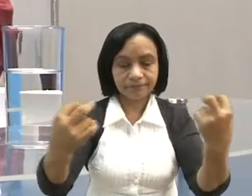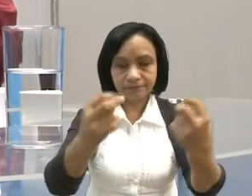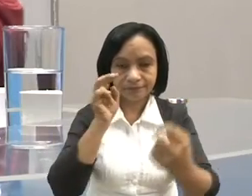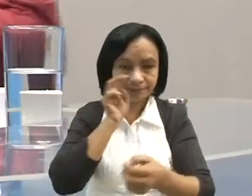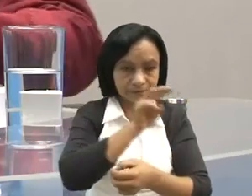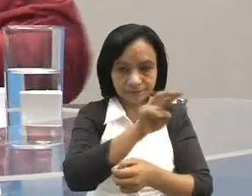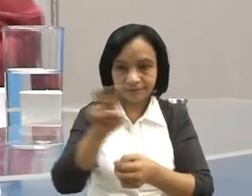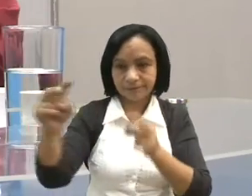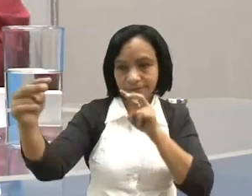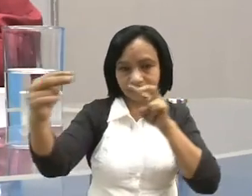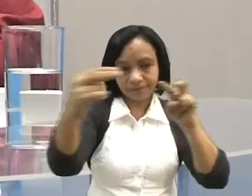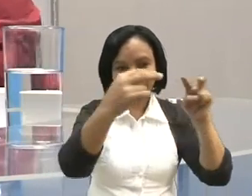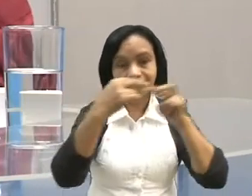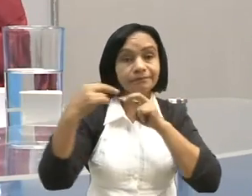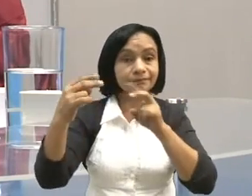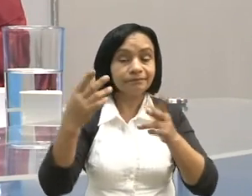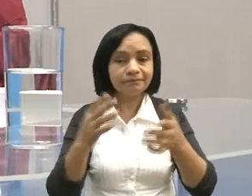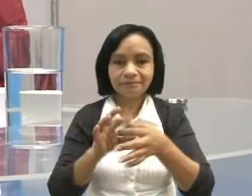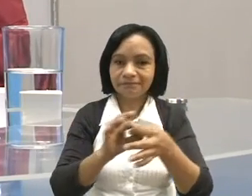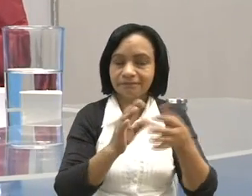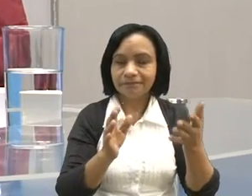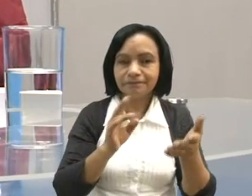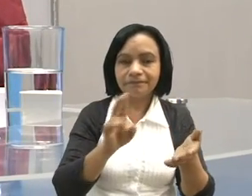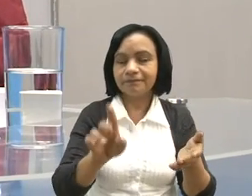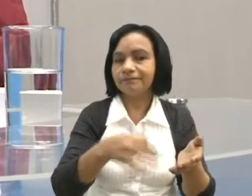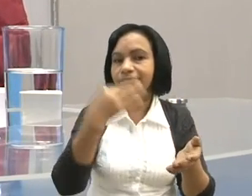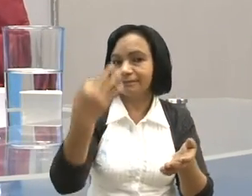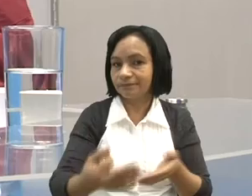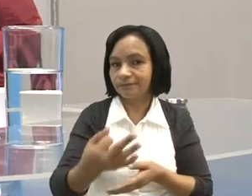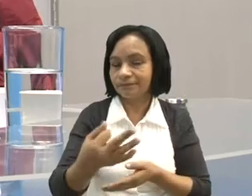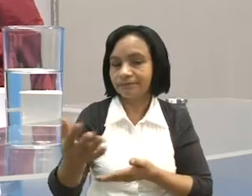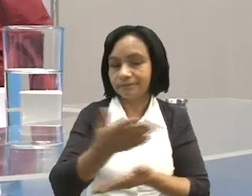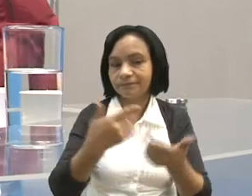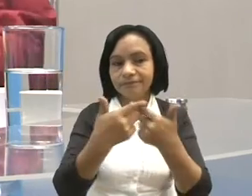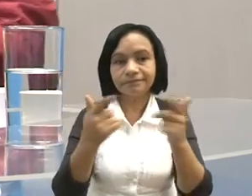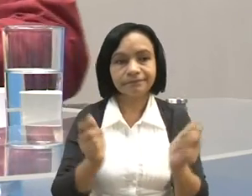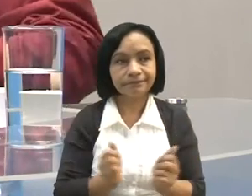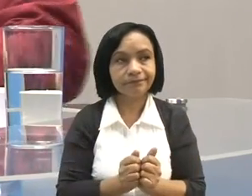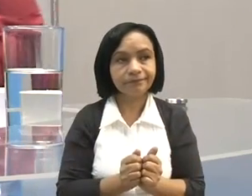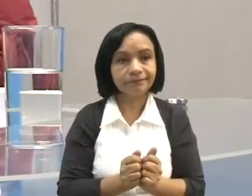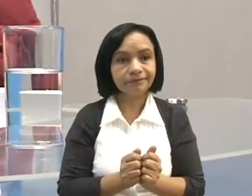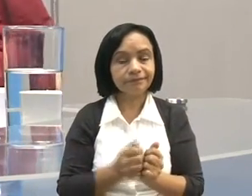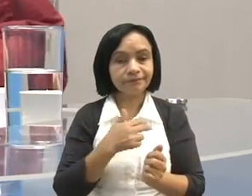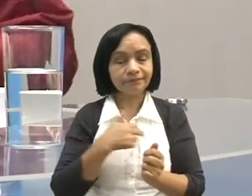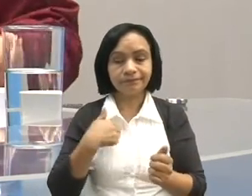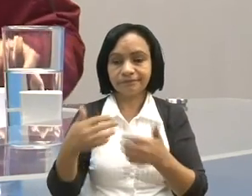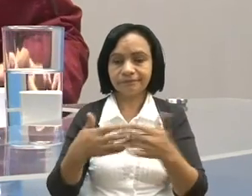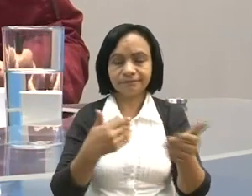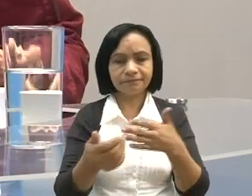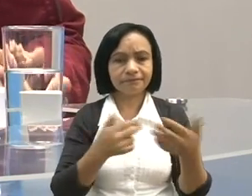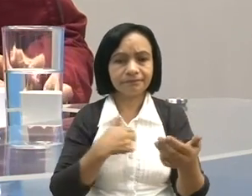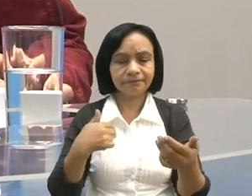miran de frente. Entonces eso permite, obviamente, verá, una seguridad de que perteneces a un colectivo y que hagas lo que hagas,